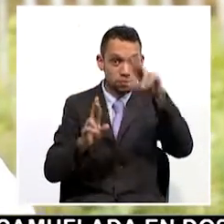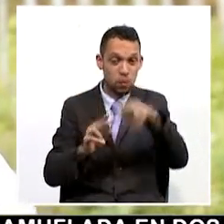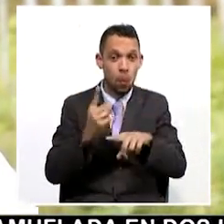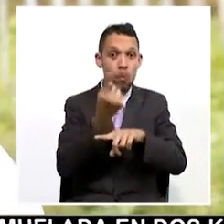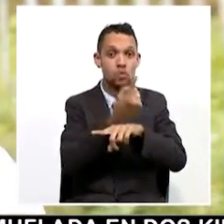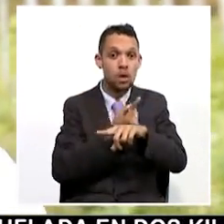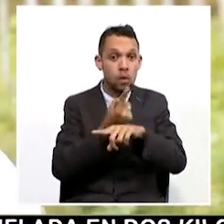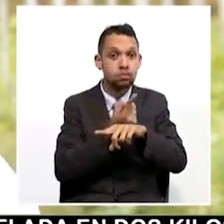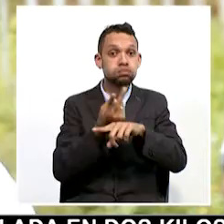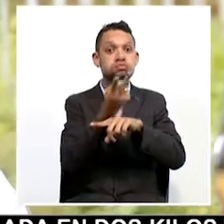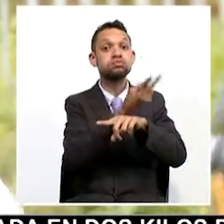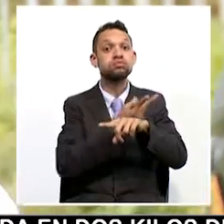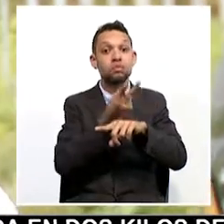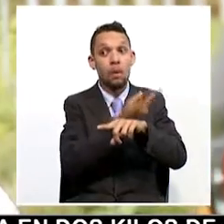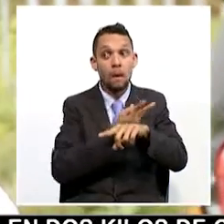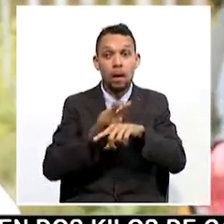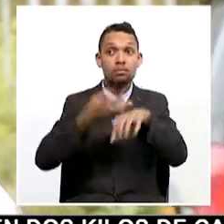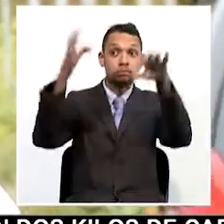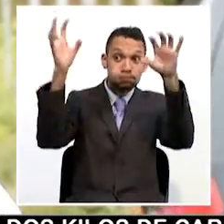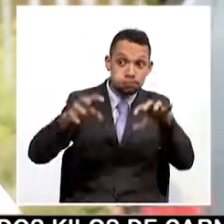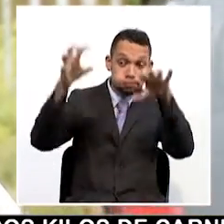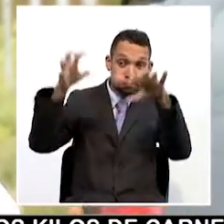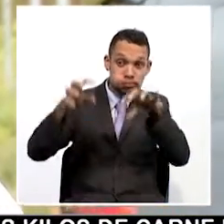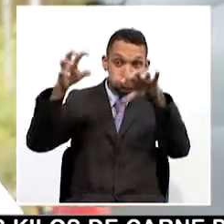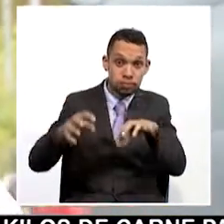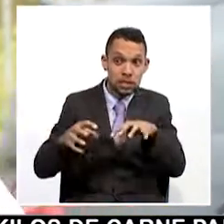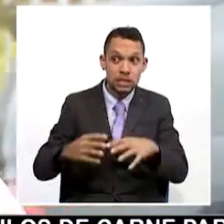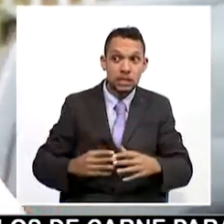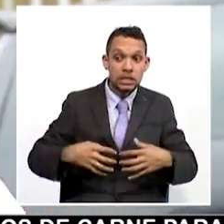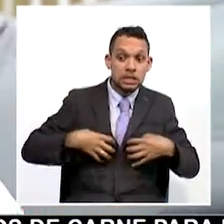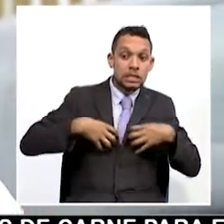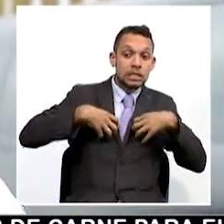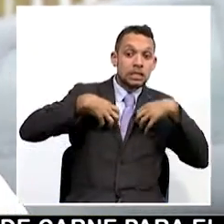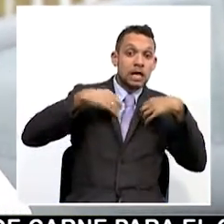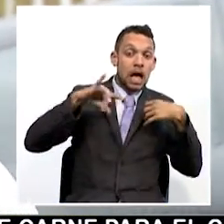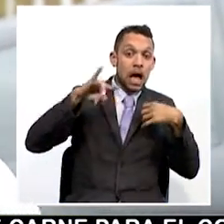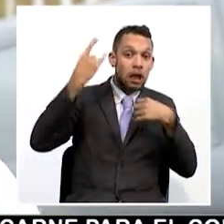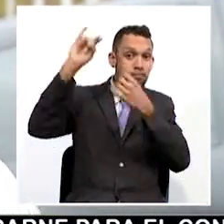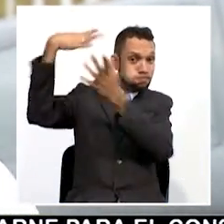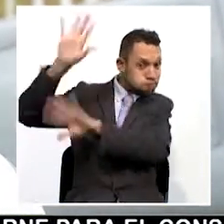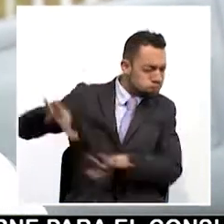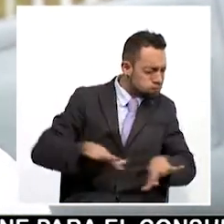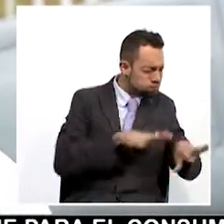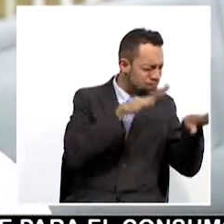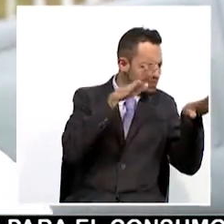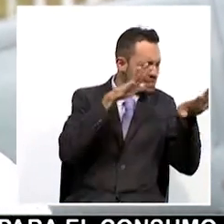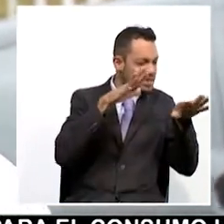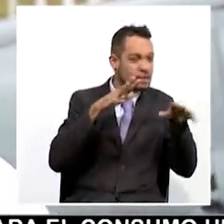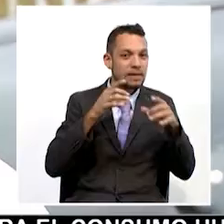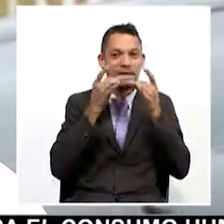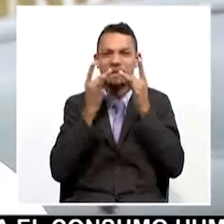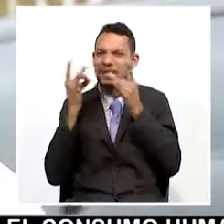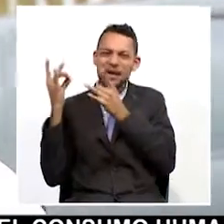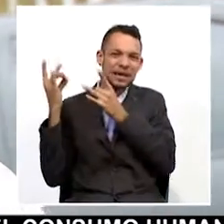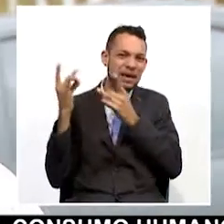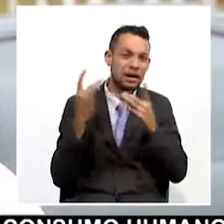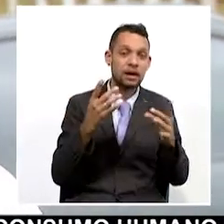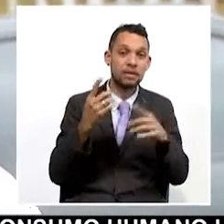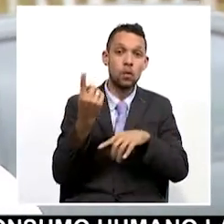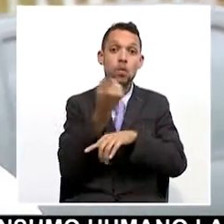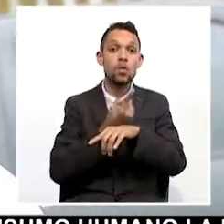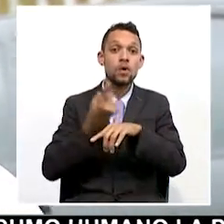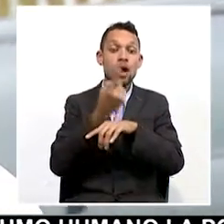seguida, me imagino yo que todos nuestros vecinos están pendientes de que de pronto no vaya a suceder algo, porque es una hora cayendo